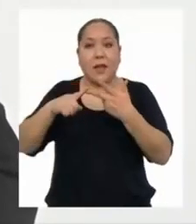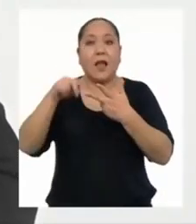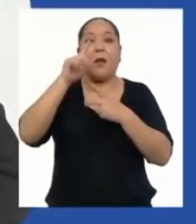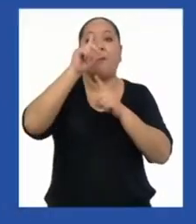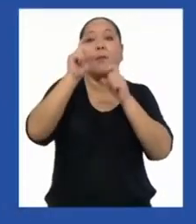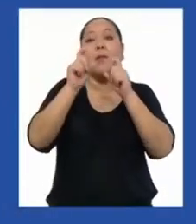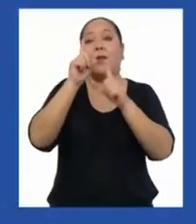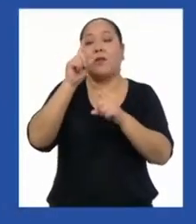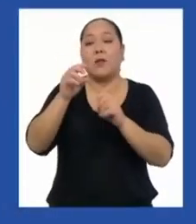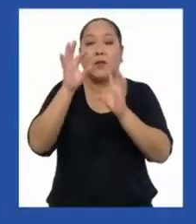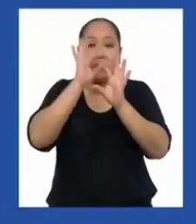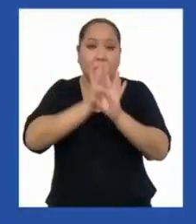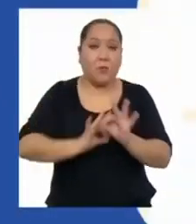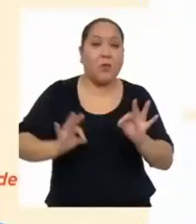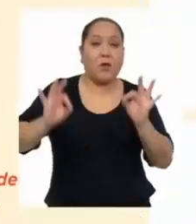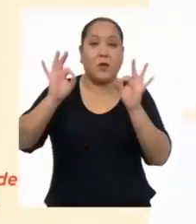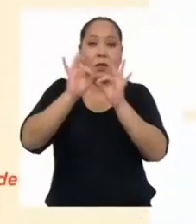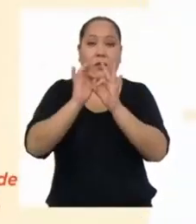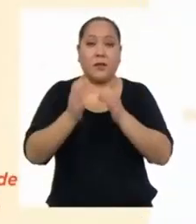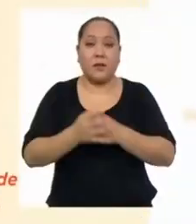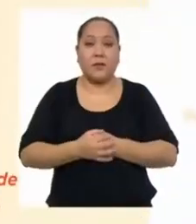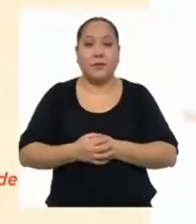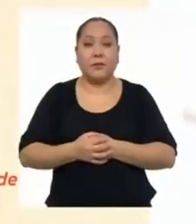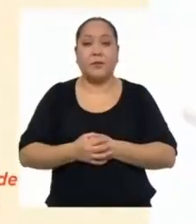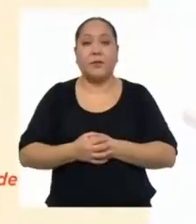claves.